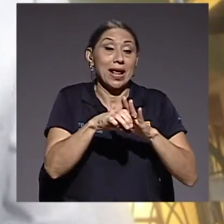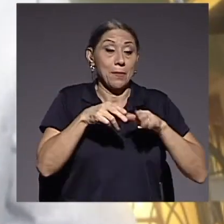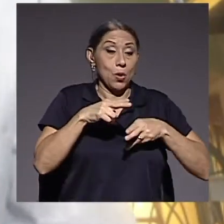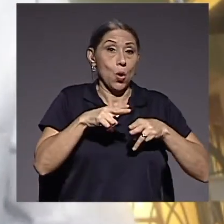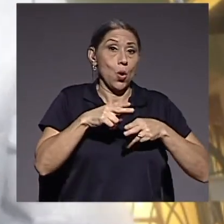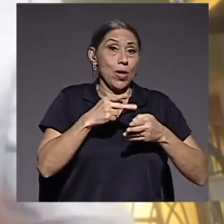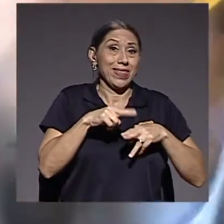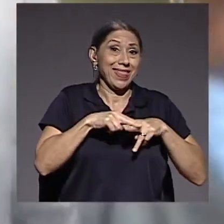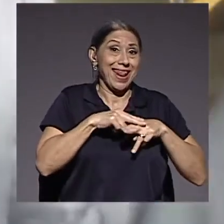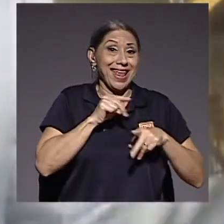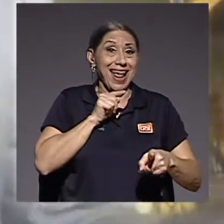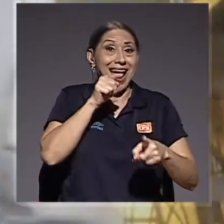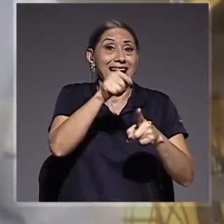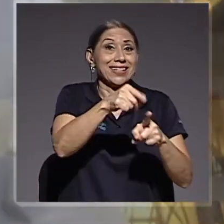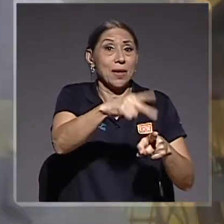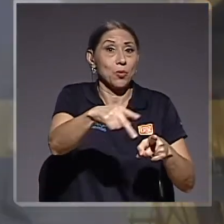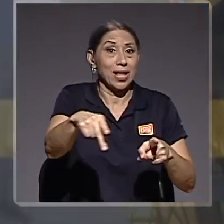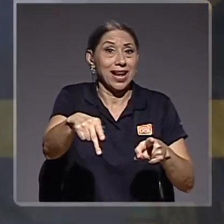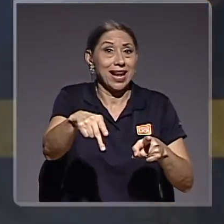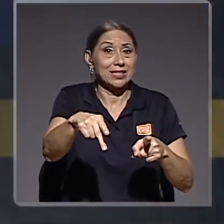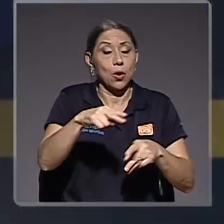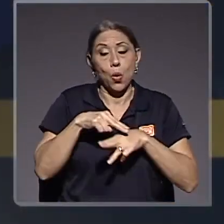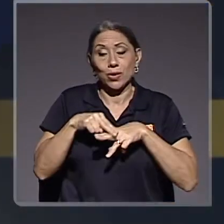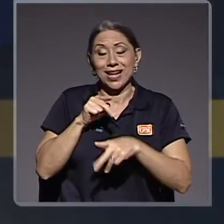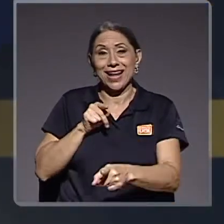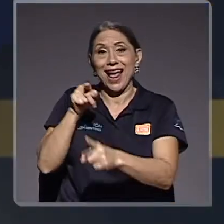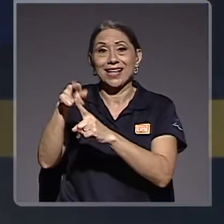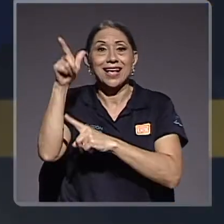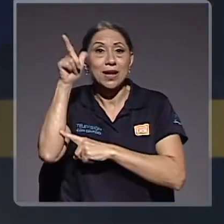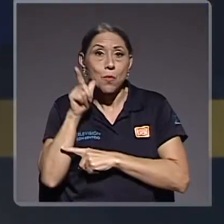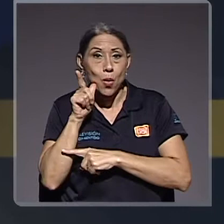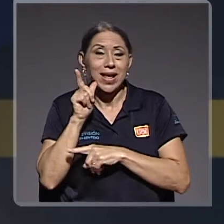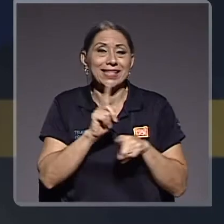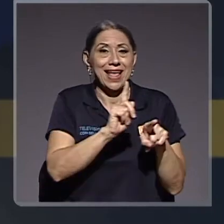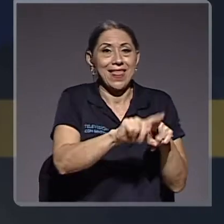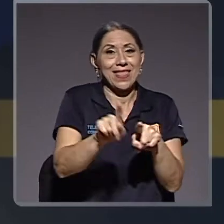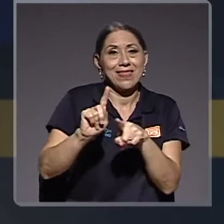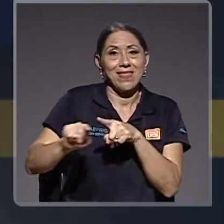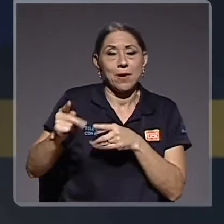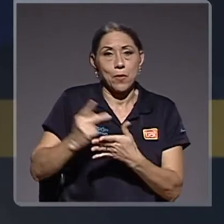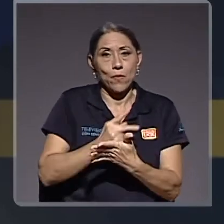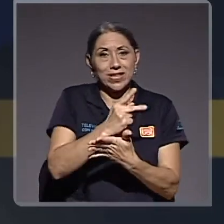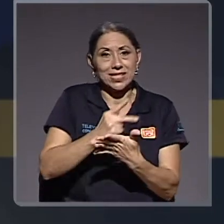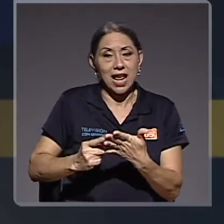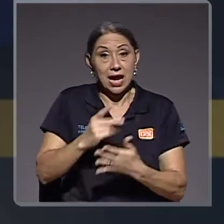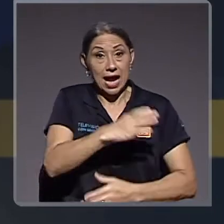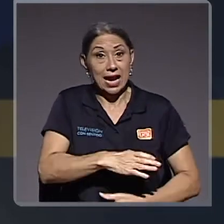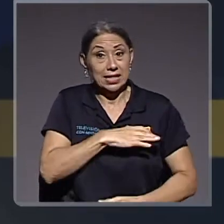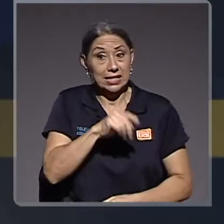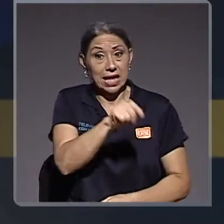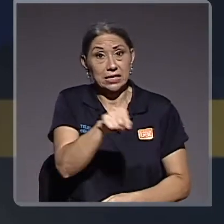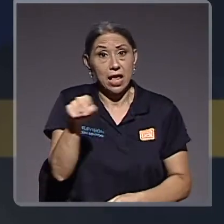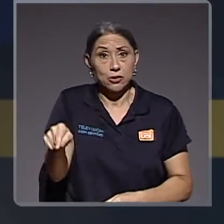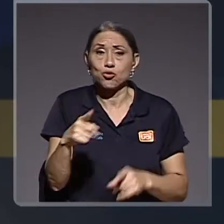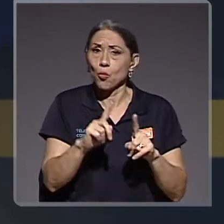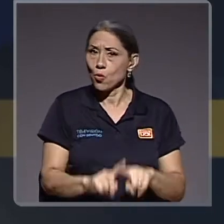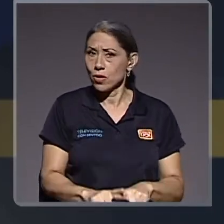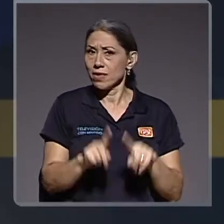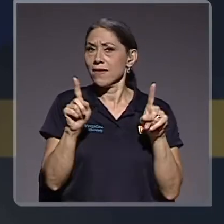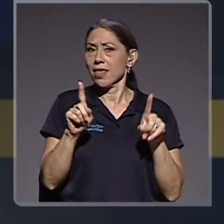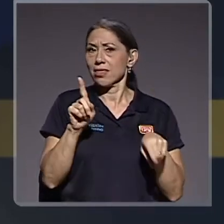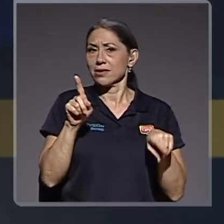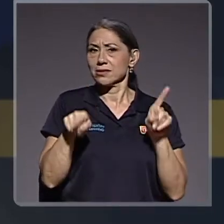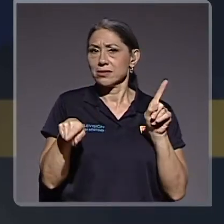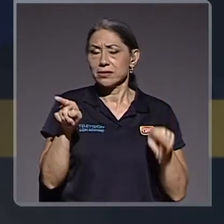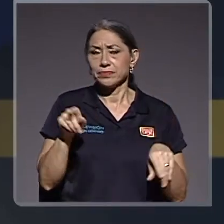Limón, etcétera, sería interprovincial. Y las características de estos trenes son diferentes. Ahora, desde